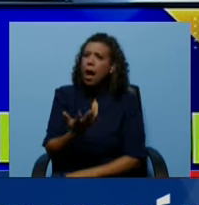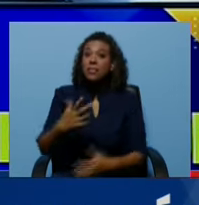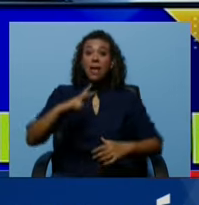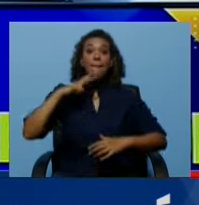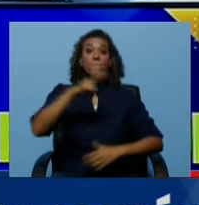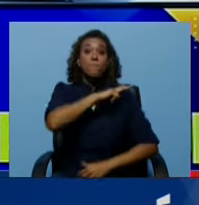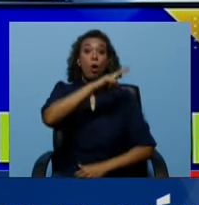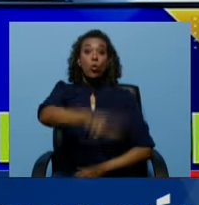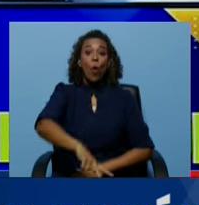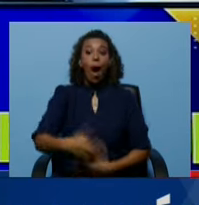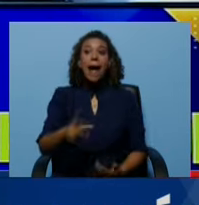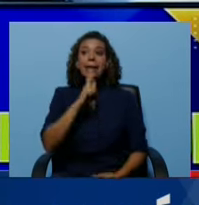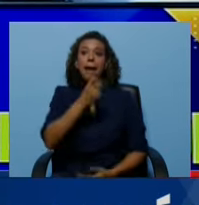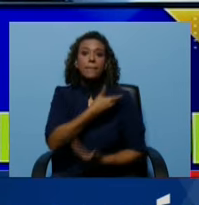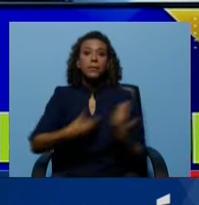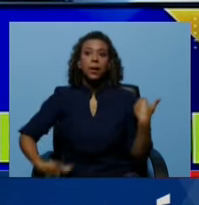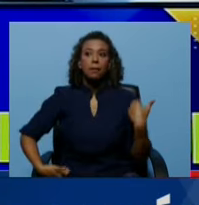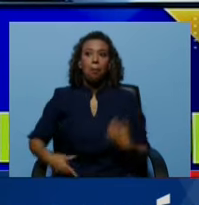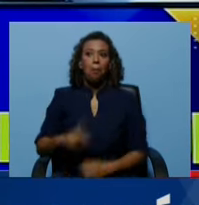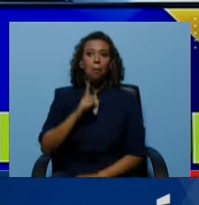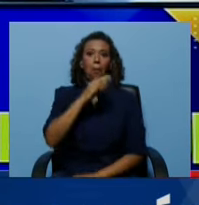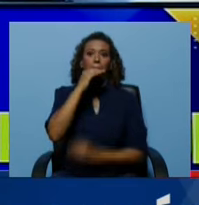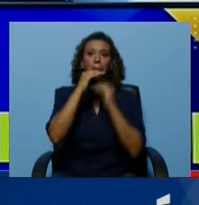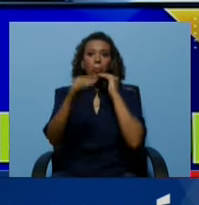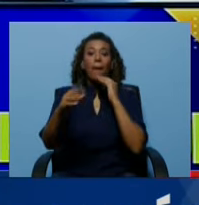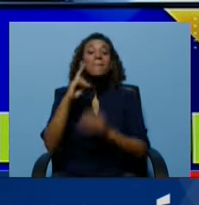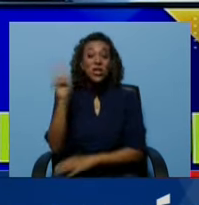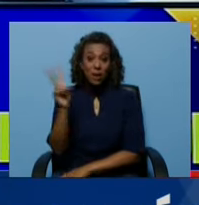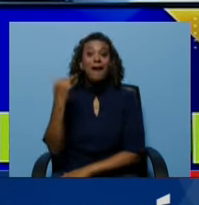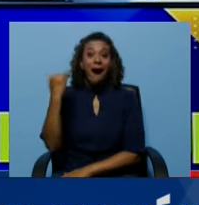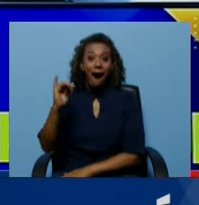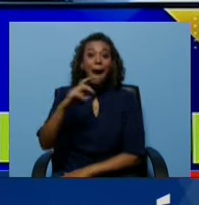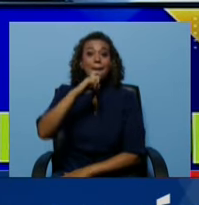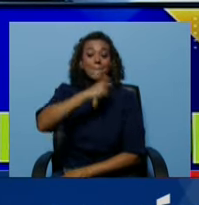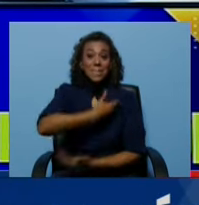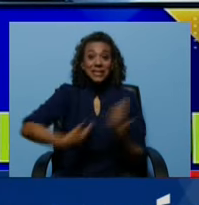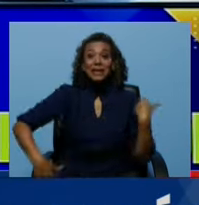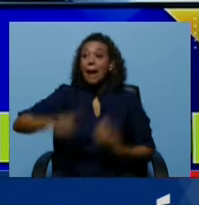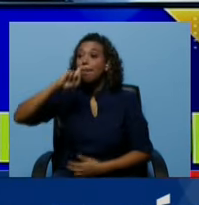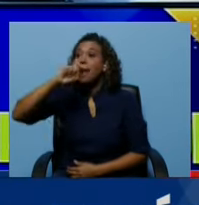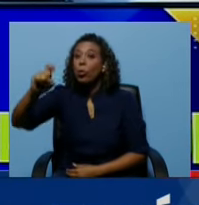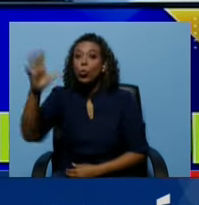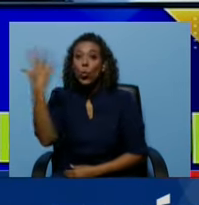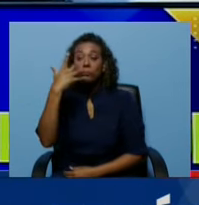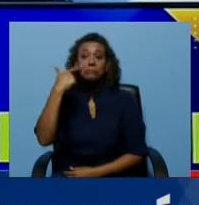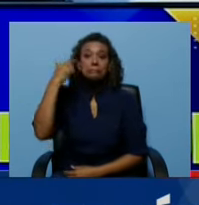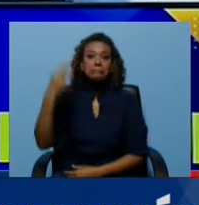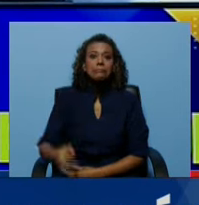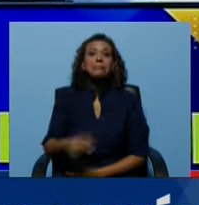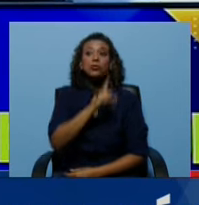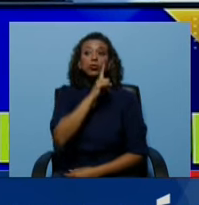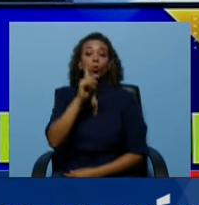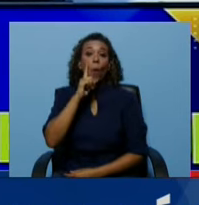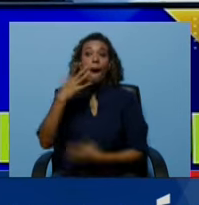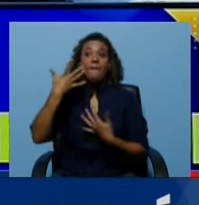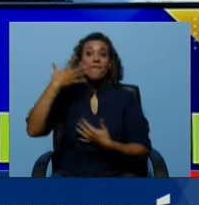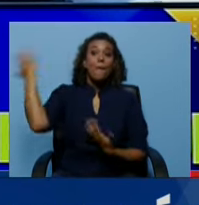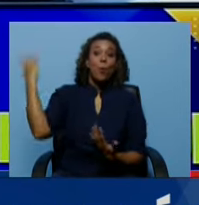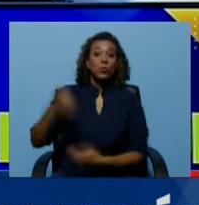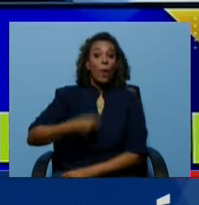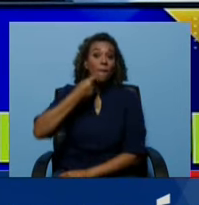Portugal? No sabían. Pero sí sabían que en Venezuela el presidente es Maduro. Me hicieron famoso,